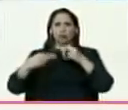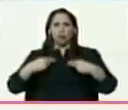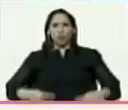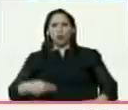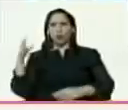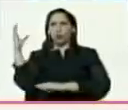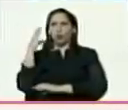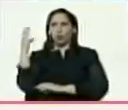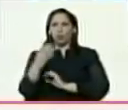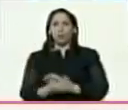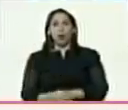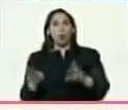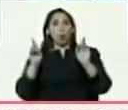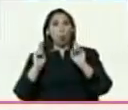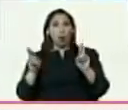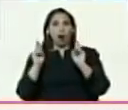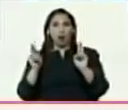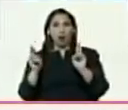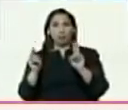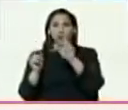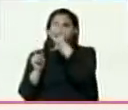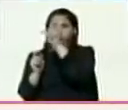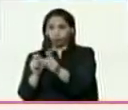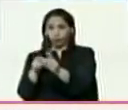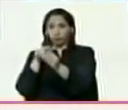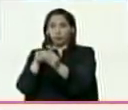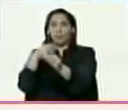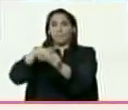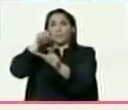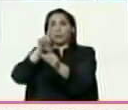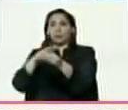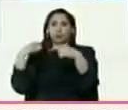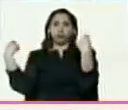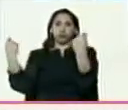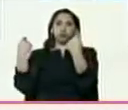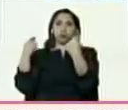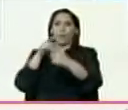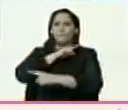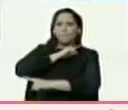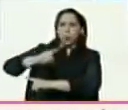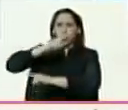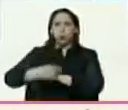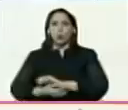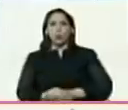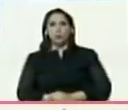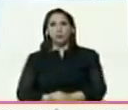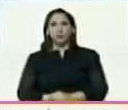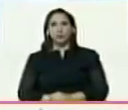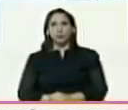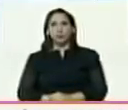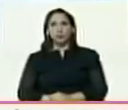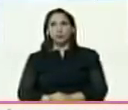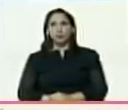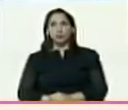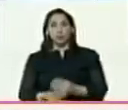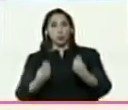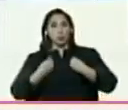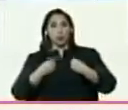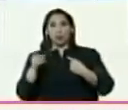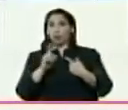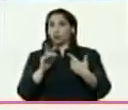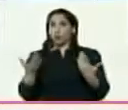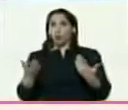por el haber sido el principal promotor de esta denuncia su vida no corra peligro